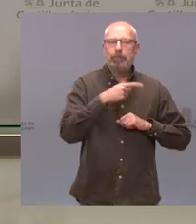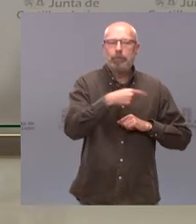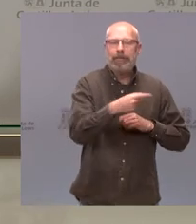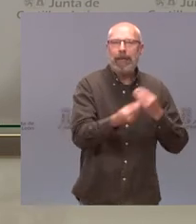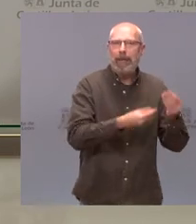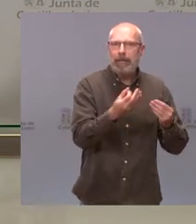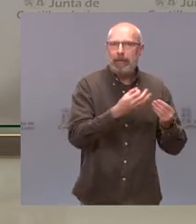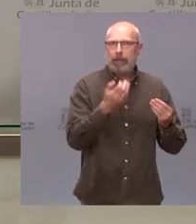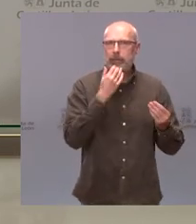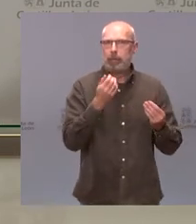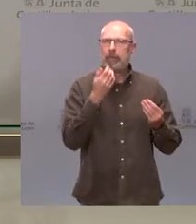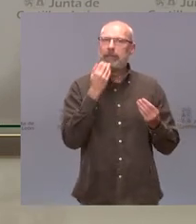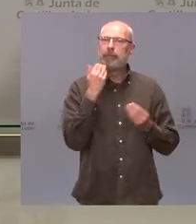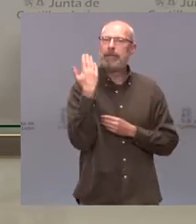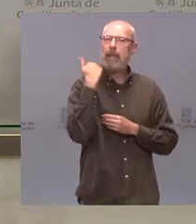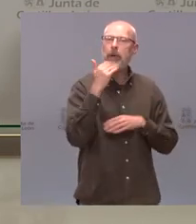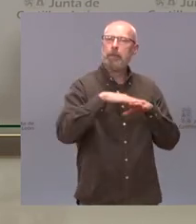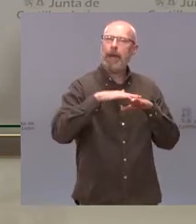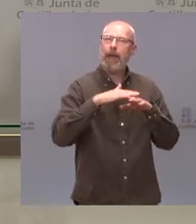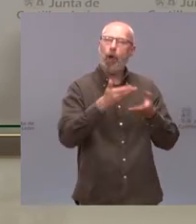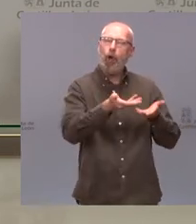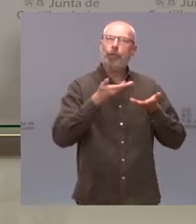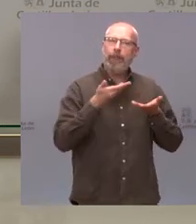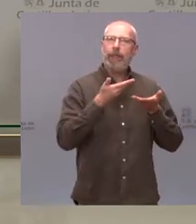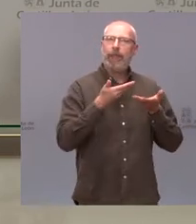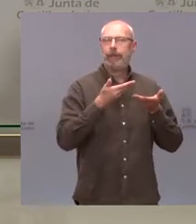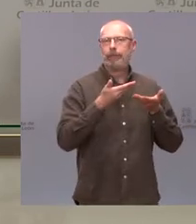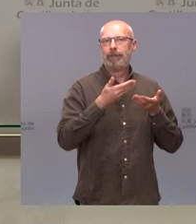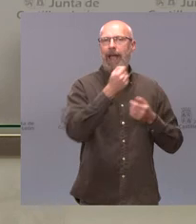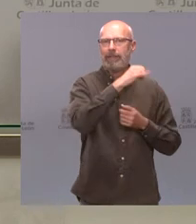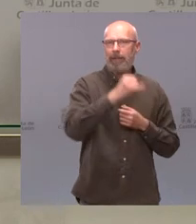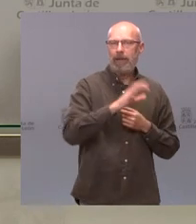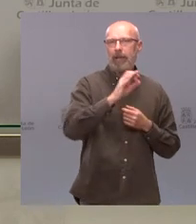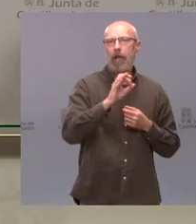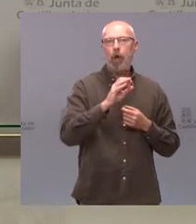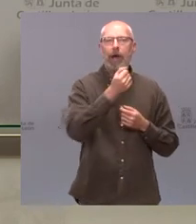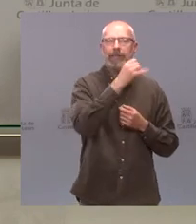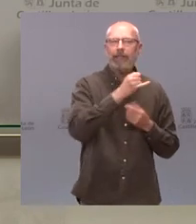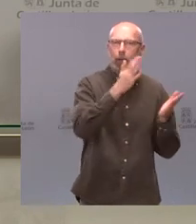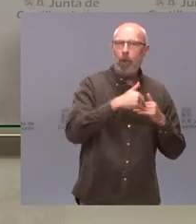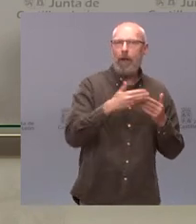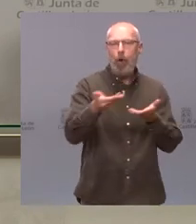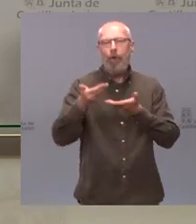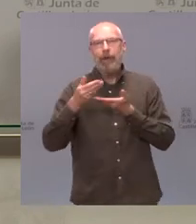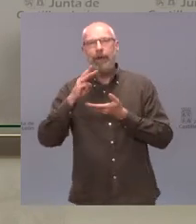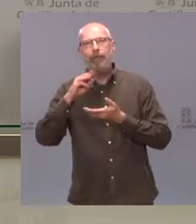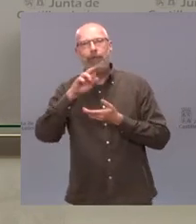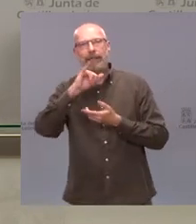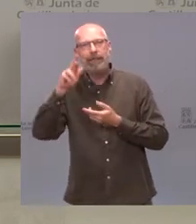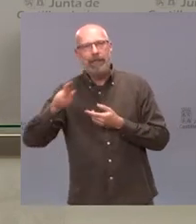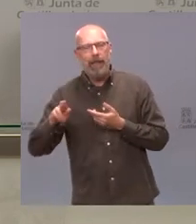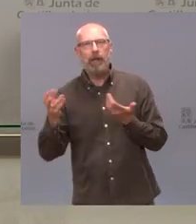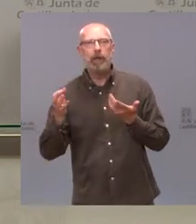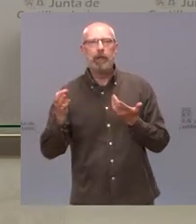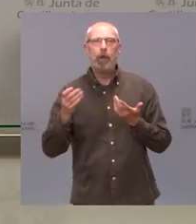ofrecer Pfizer. Estaremos hablando sobre la nada porque el lunes van a venir, no sé, 50.000 vacunas de AstraZeneca. Es que